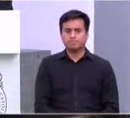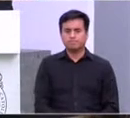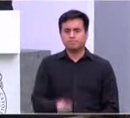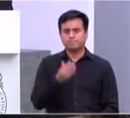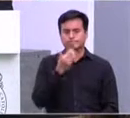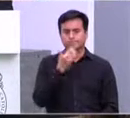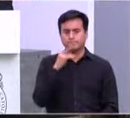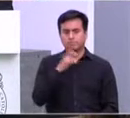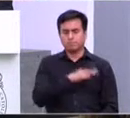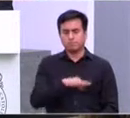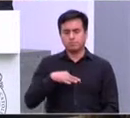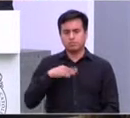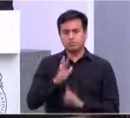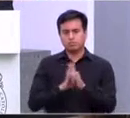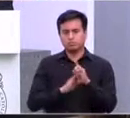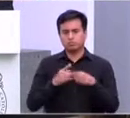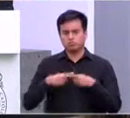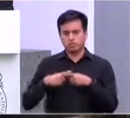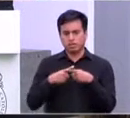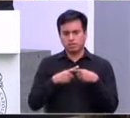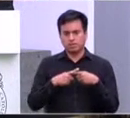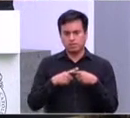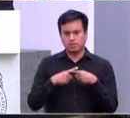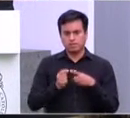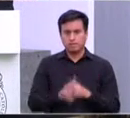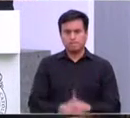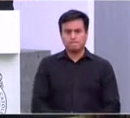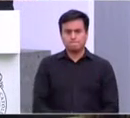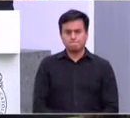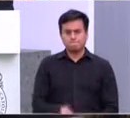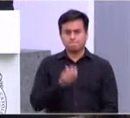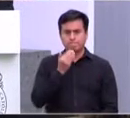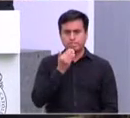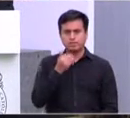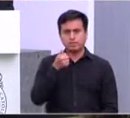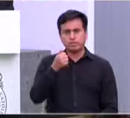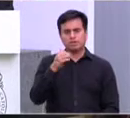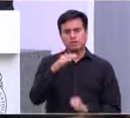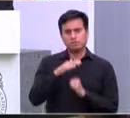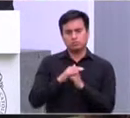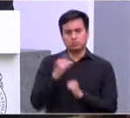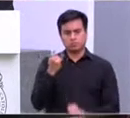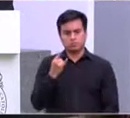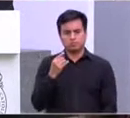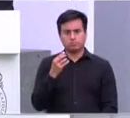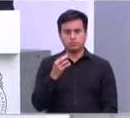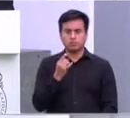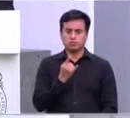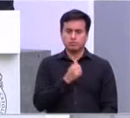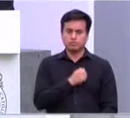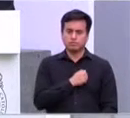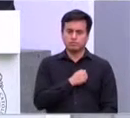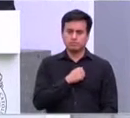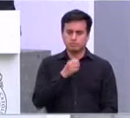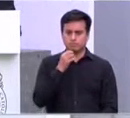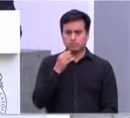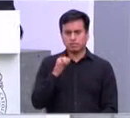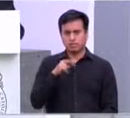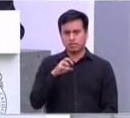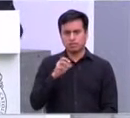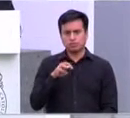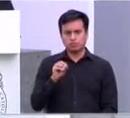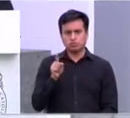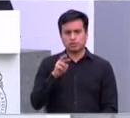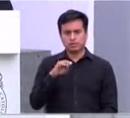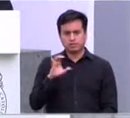y que es ministro de desarrollo social al rector de la pontificia universidad católica don ignacio sánchez